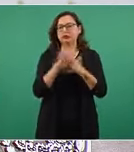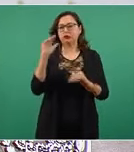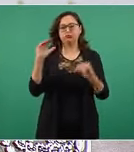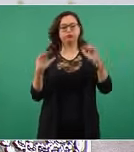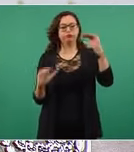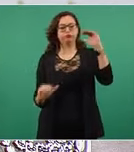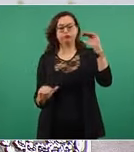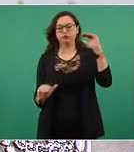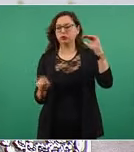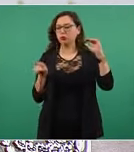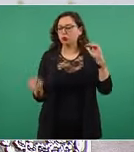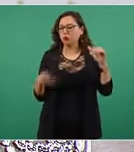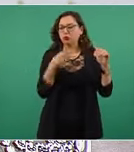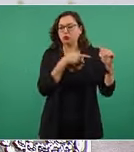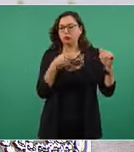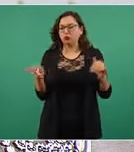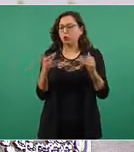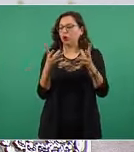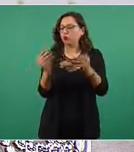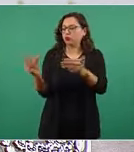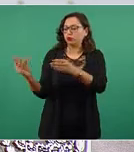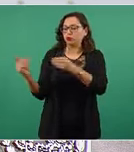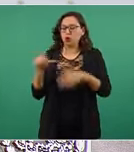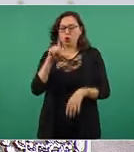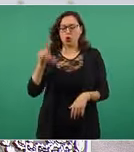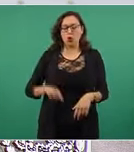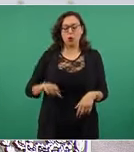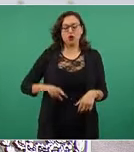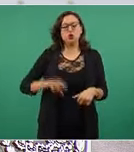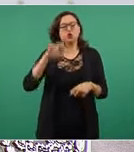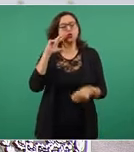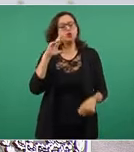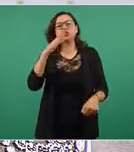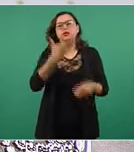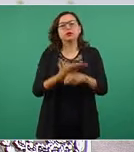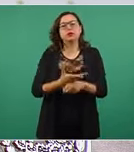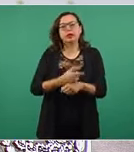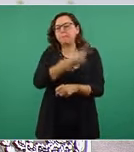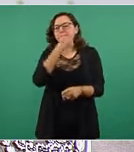Pues es apoyar a quien más lo necesita.